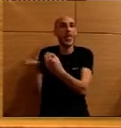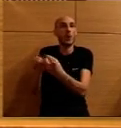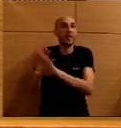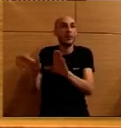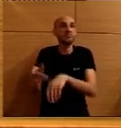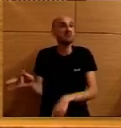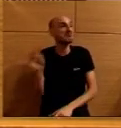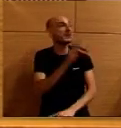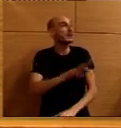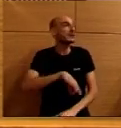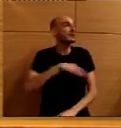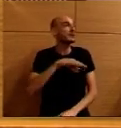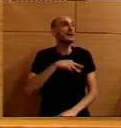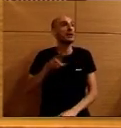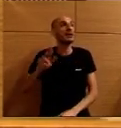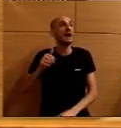quiere contestar.